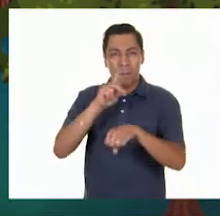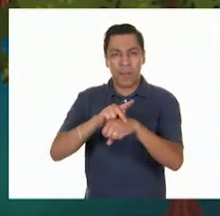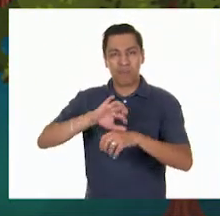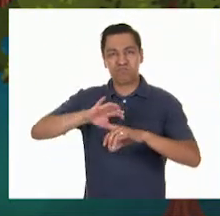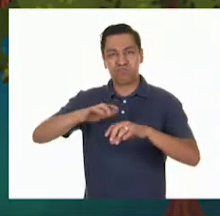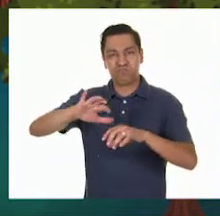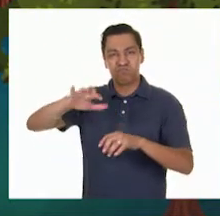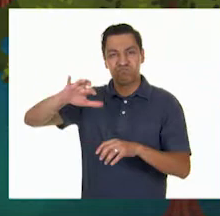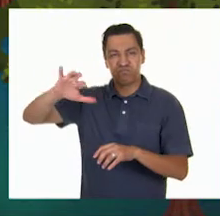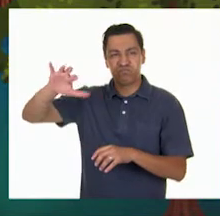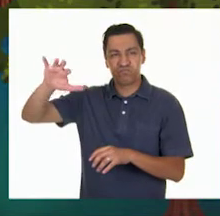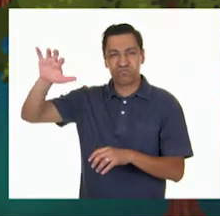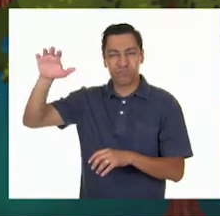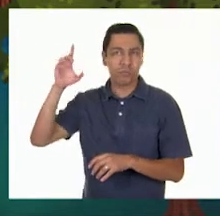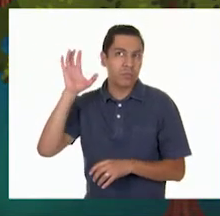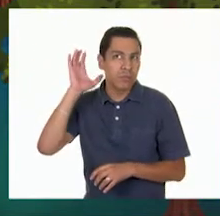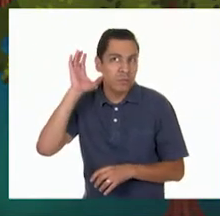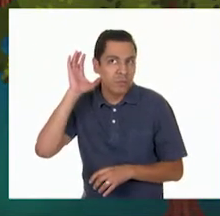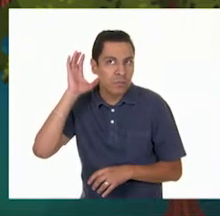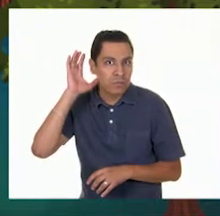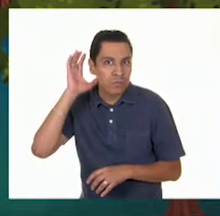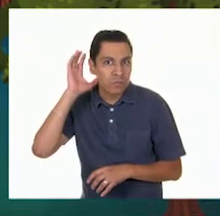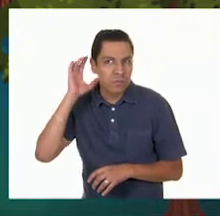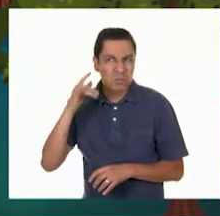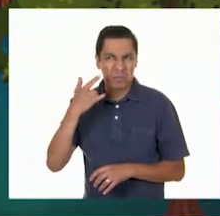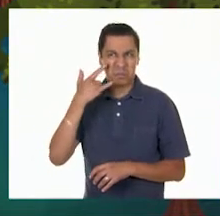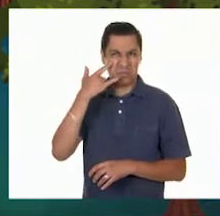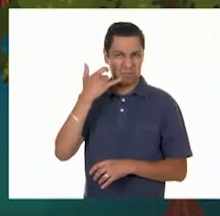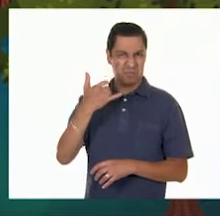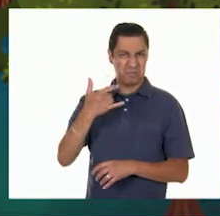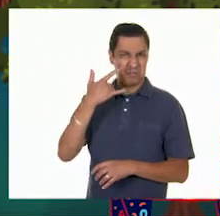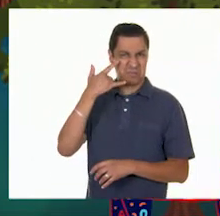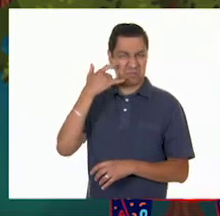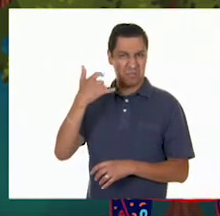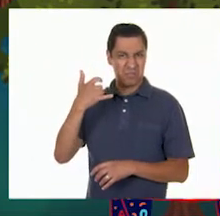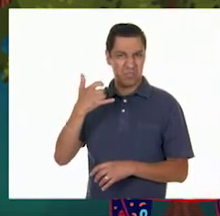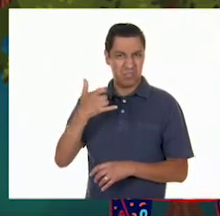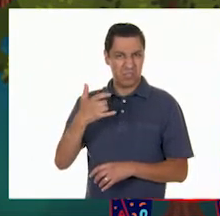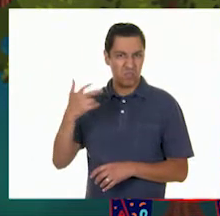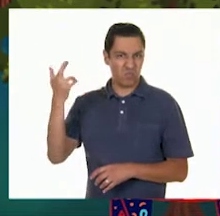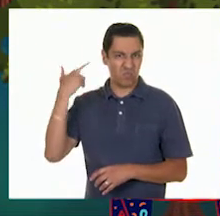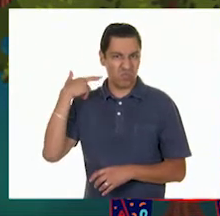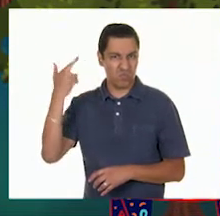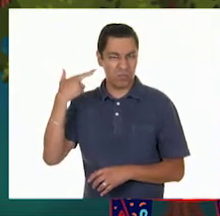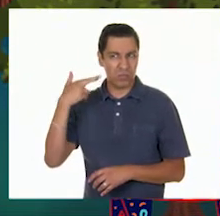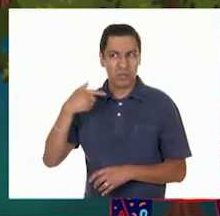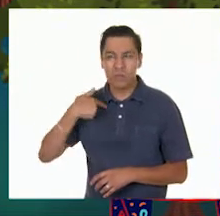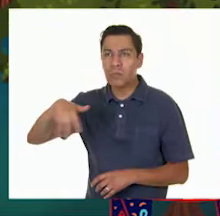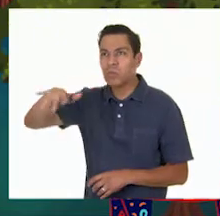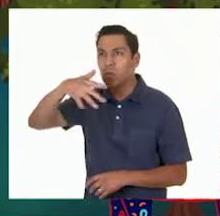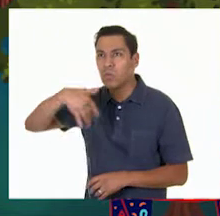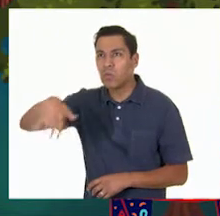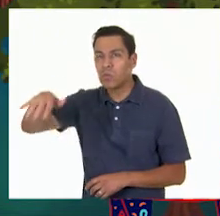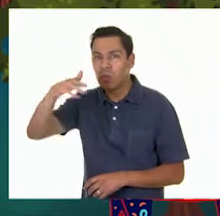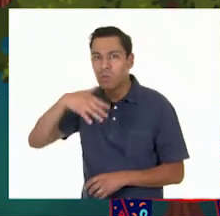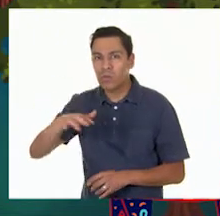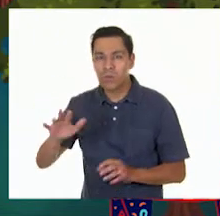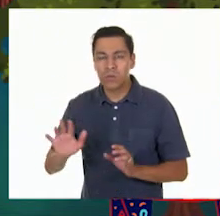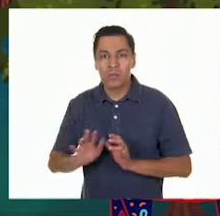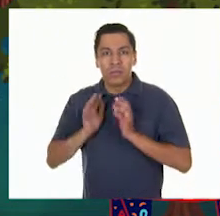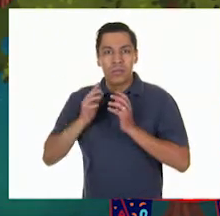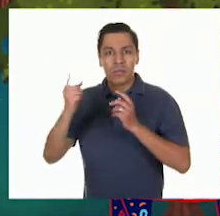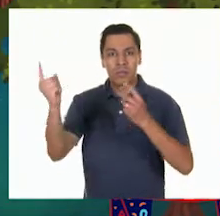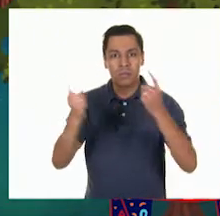frecuentemente escuchaba ruidos de extraños' al buscar el origen y aquellos sonidos aparecieron frente a de